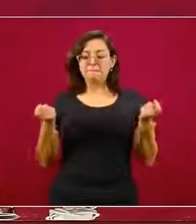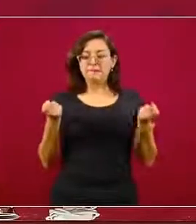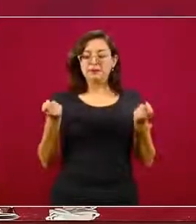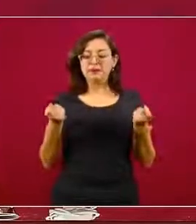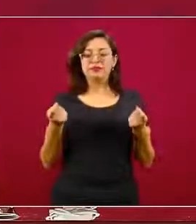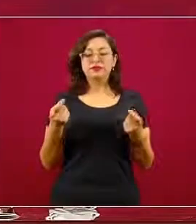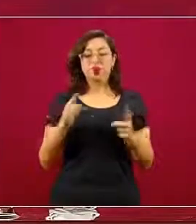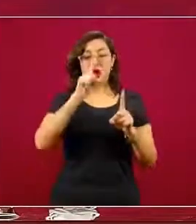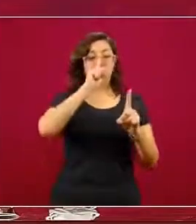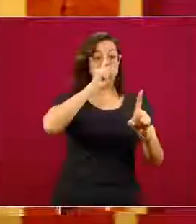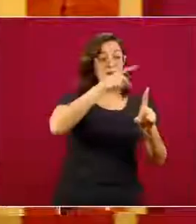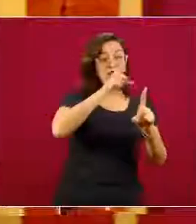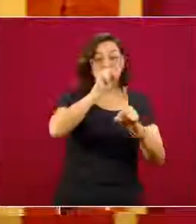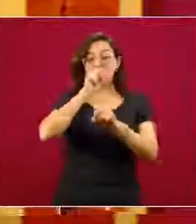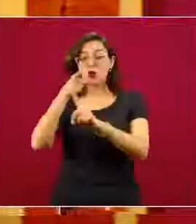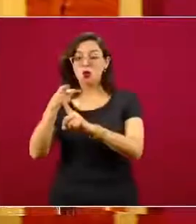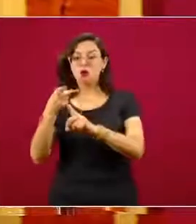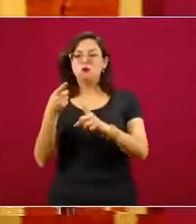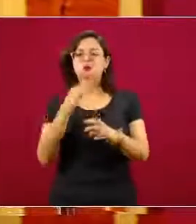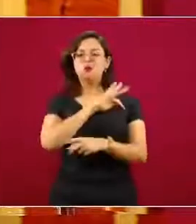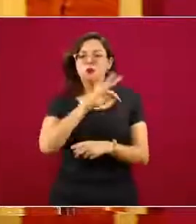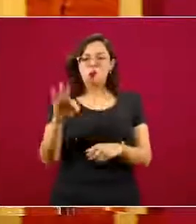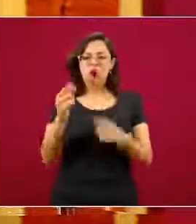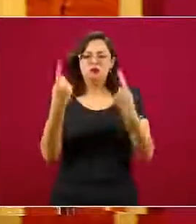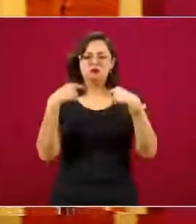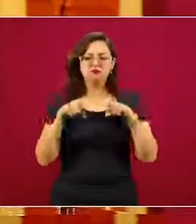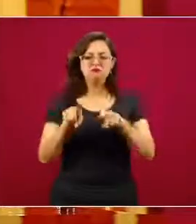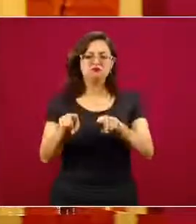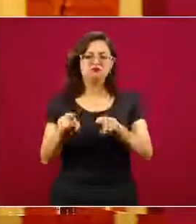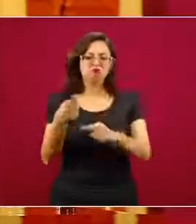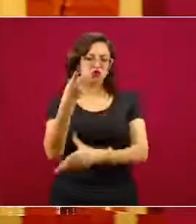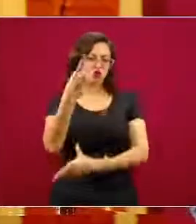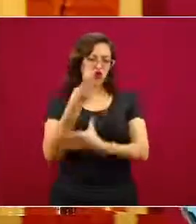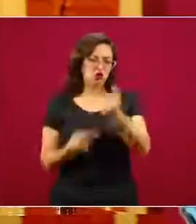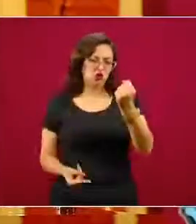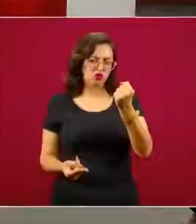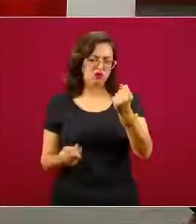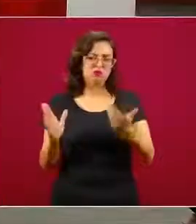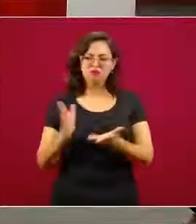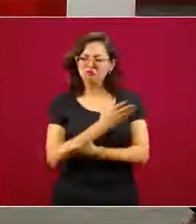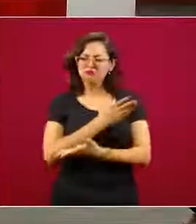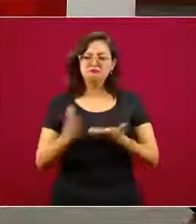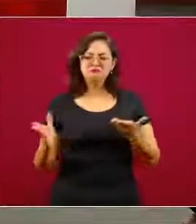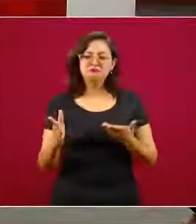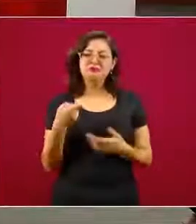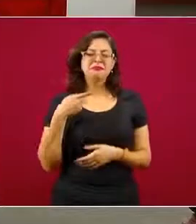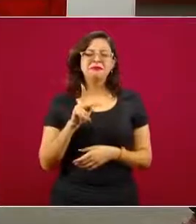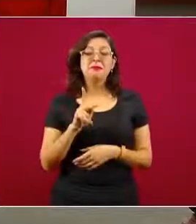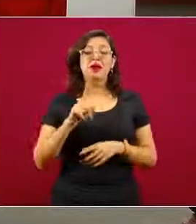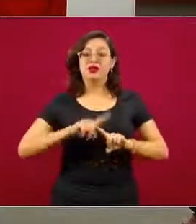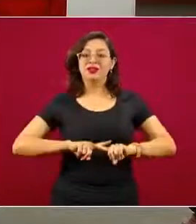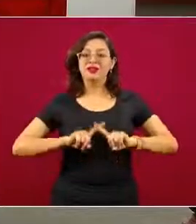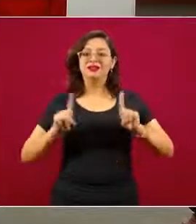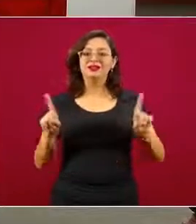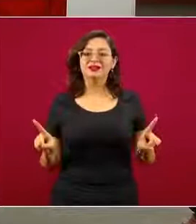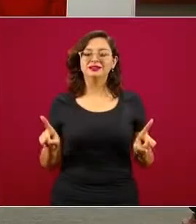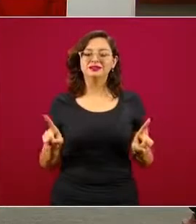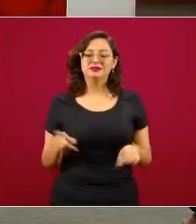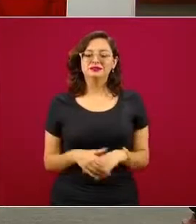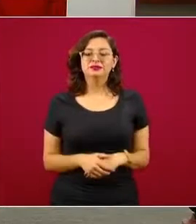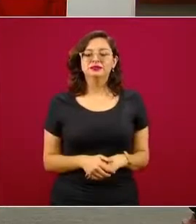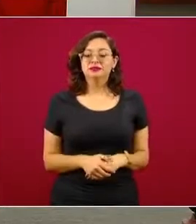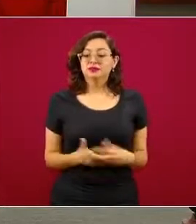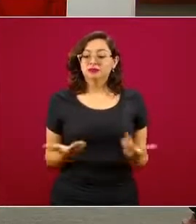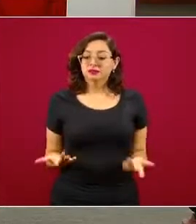dos objetivos se pueden combinar, no son mutuamente excluyentes, pero sí son distintos. Y aprovechando la pregunta